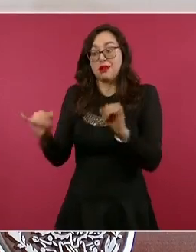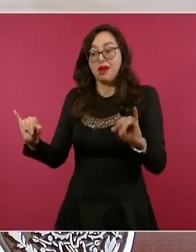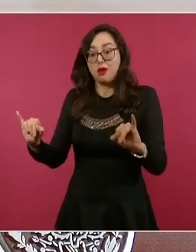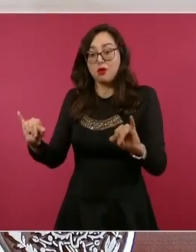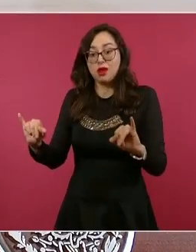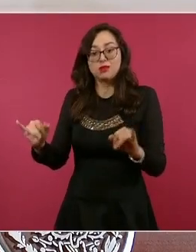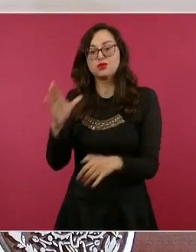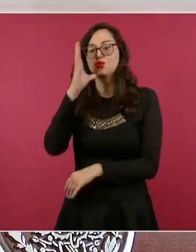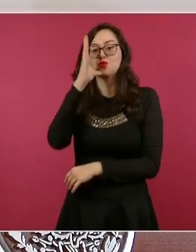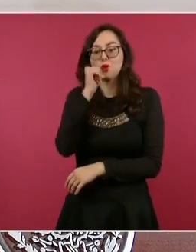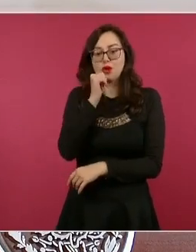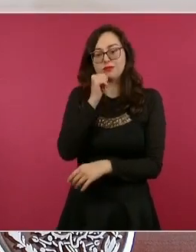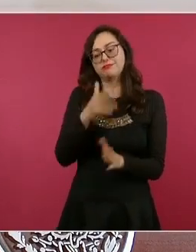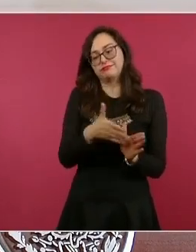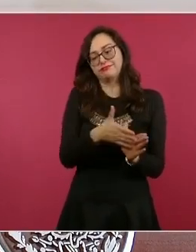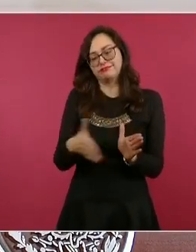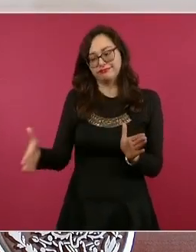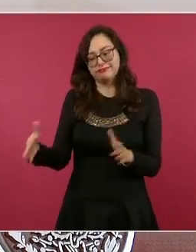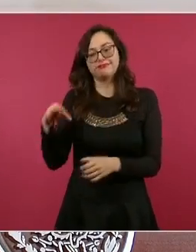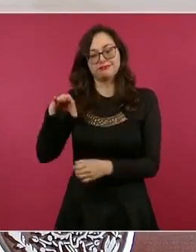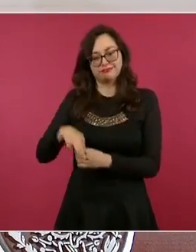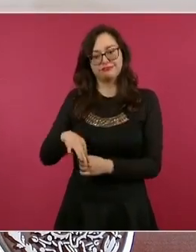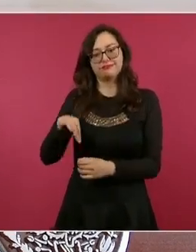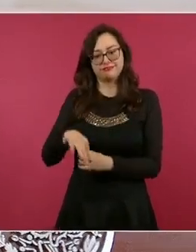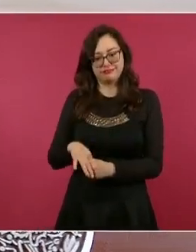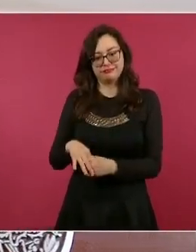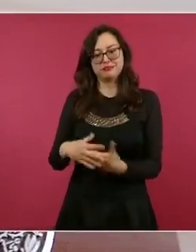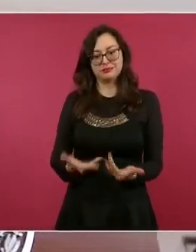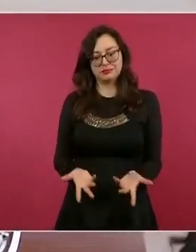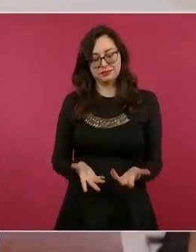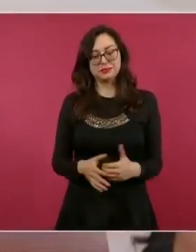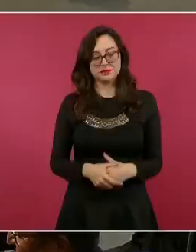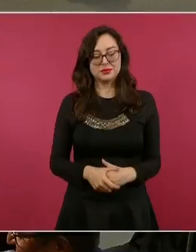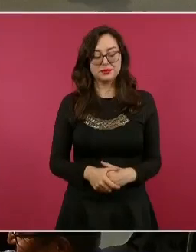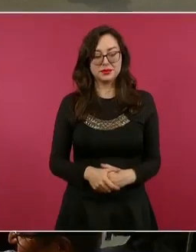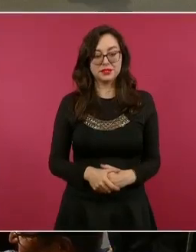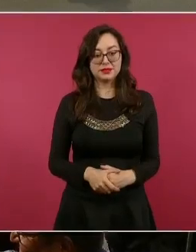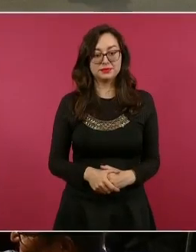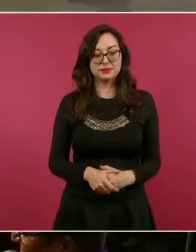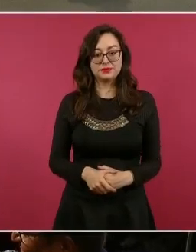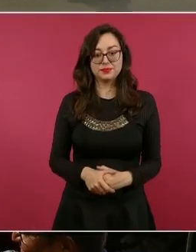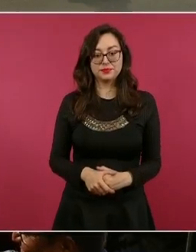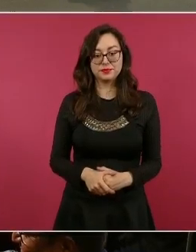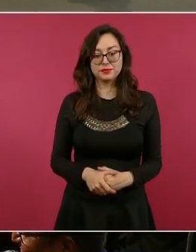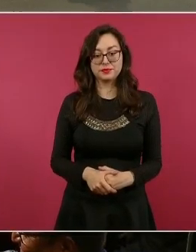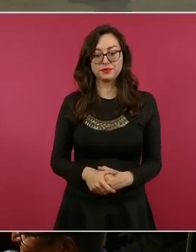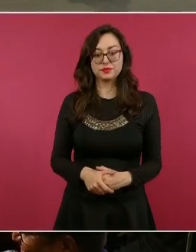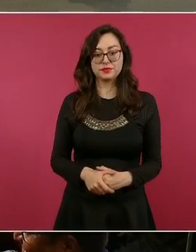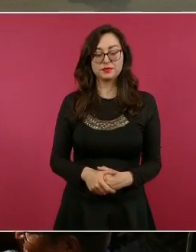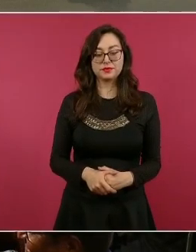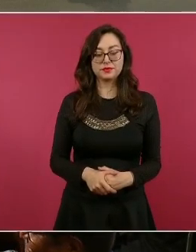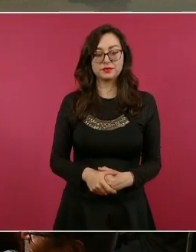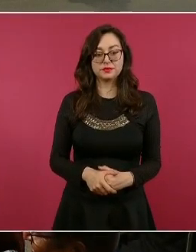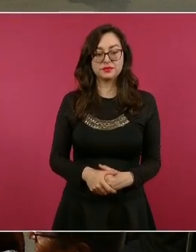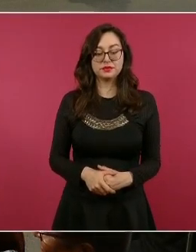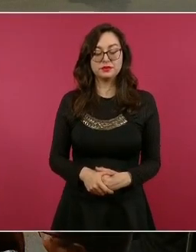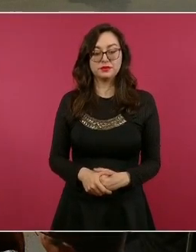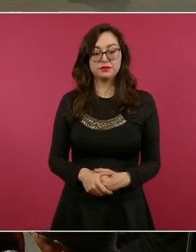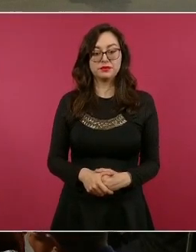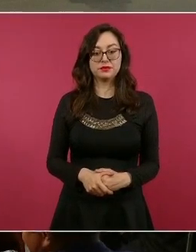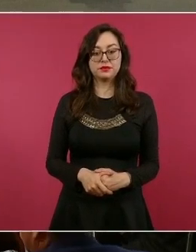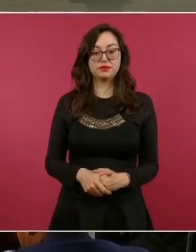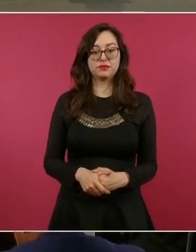Y además nos falta un pedazo que vamos a terminar en noviembre. A ver si no pones el plano